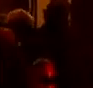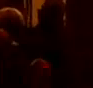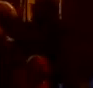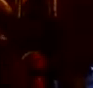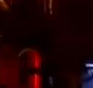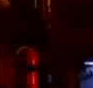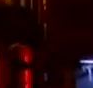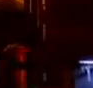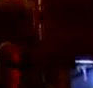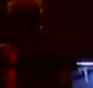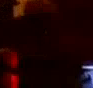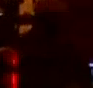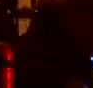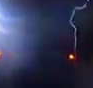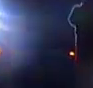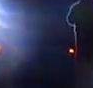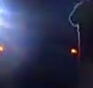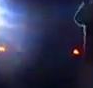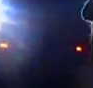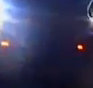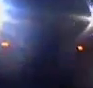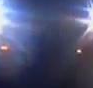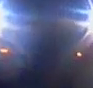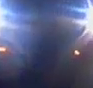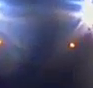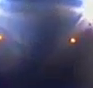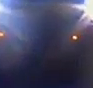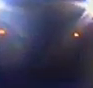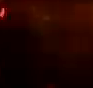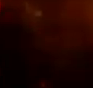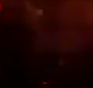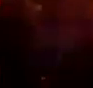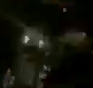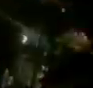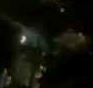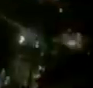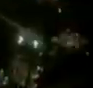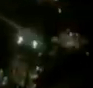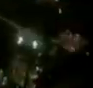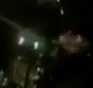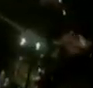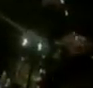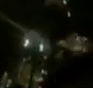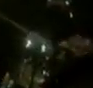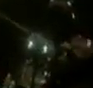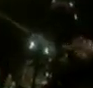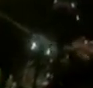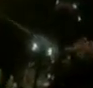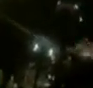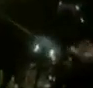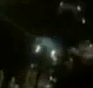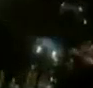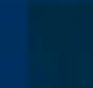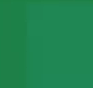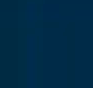Tras incendio consume fábrica en el cantón Durán. Afortunadamente no se han reportado víctimas.